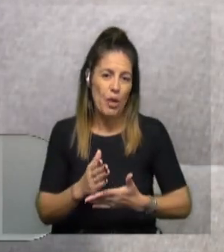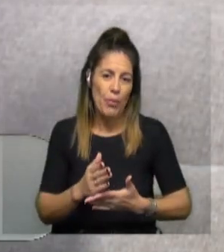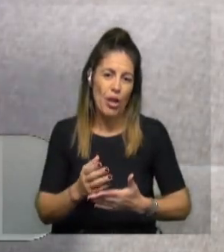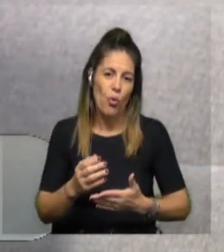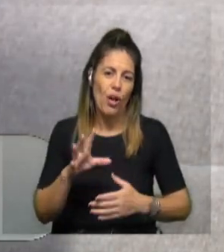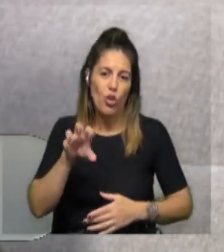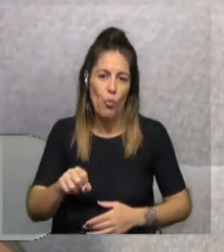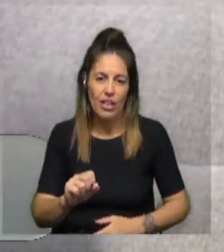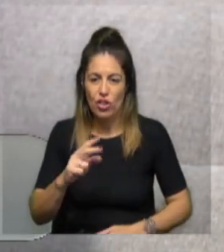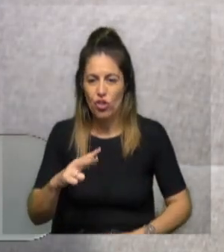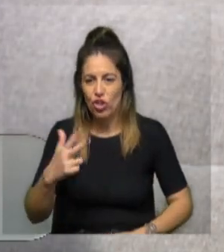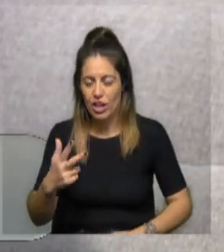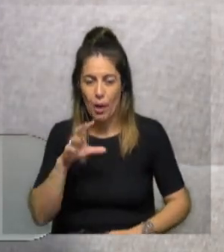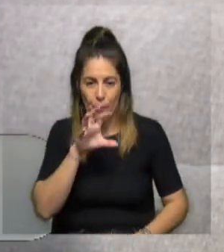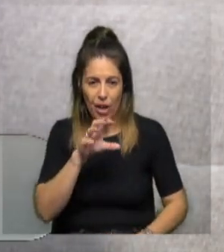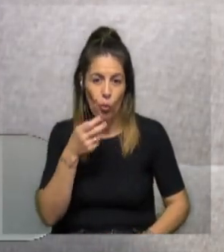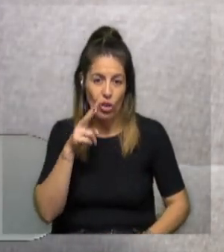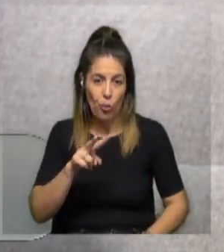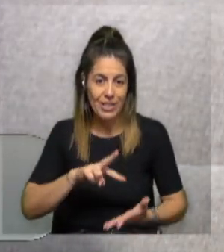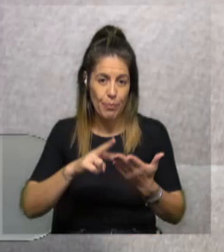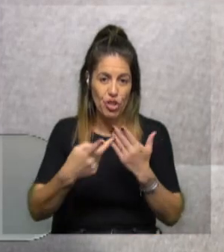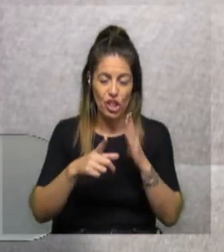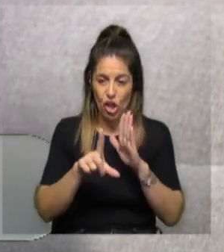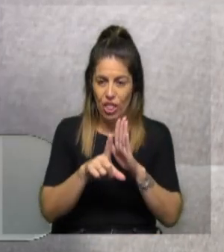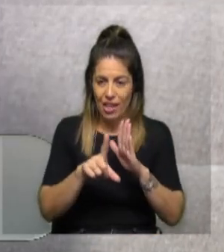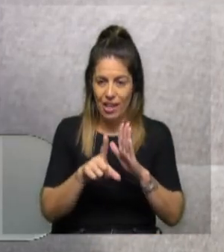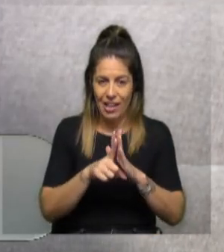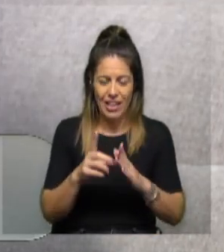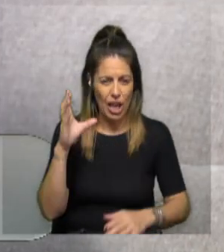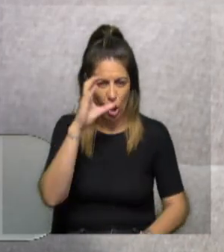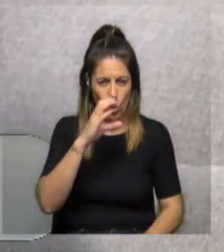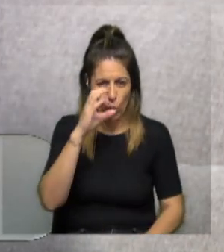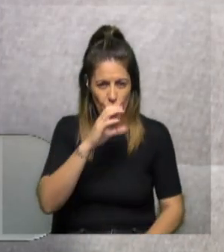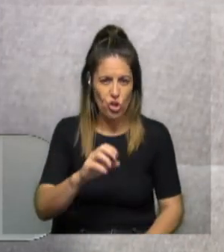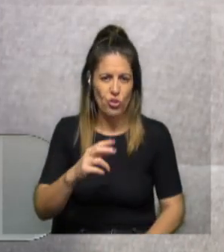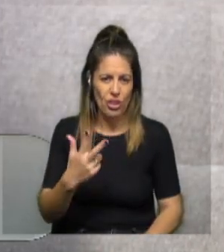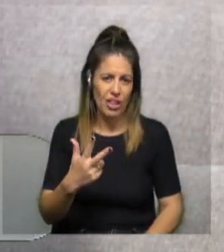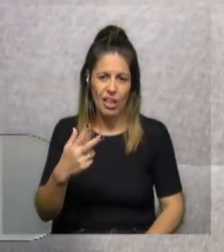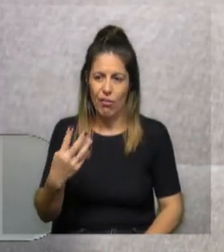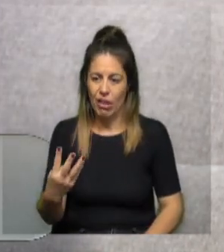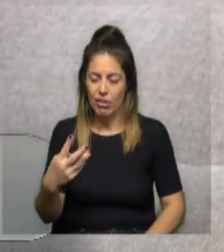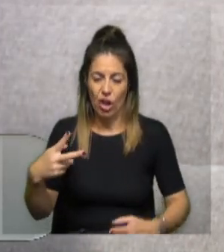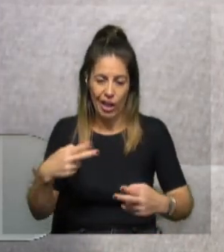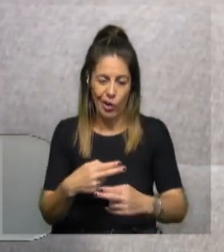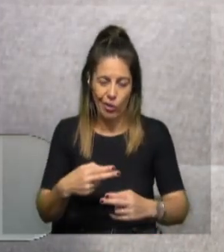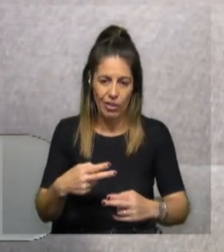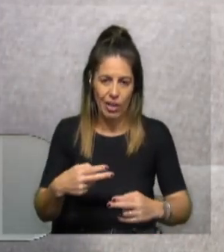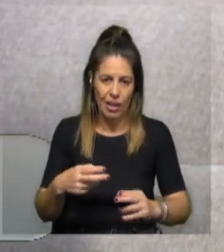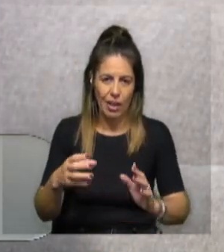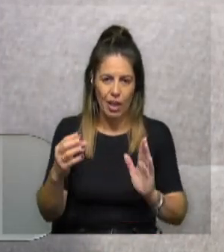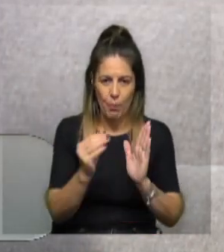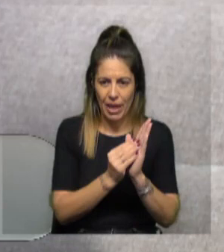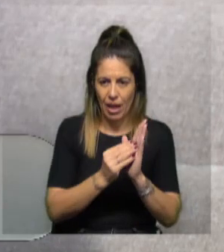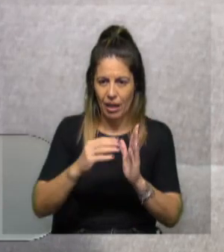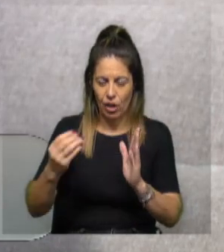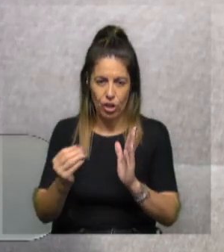Sí. Y vos cuando ves realmente el proyecto de ley, es curioso, porque son tres, cuatro recortes y pega de ciertos informativos, y